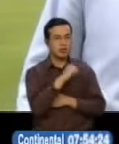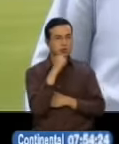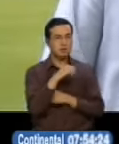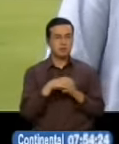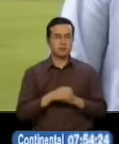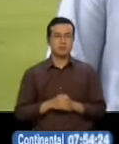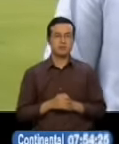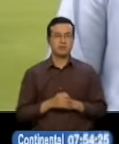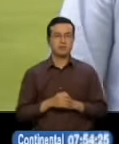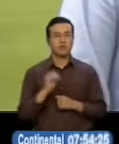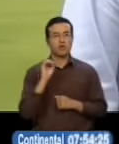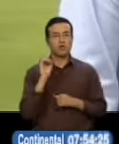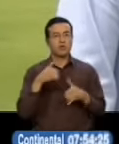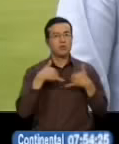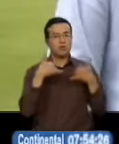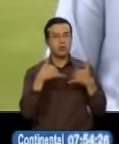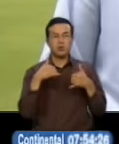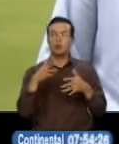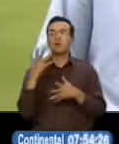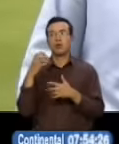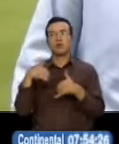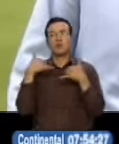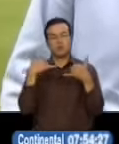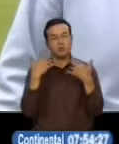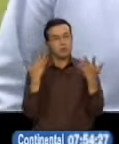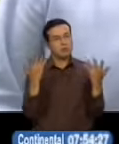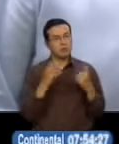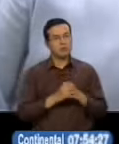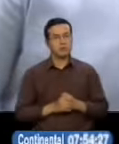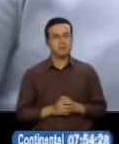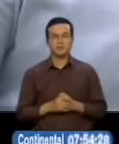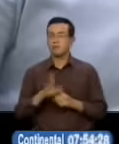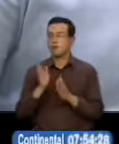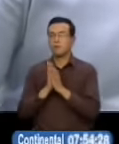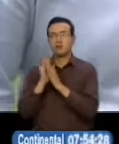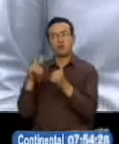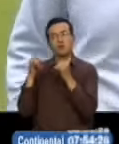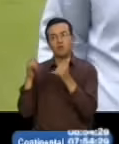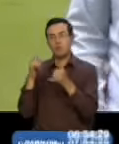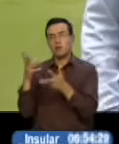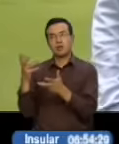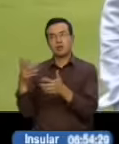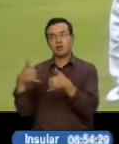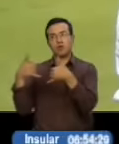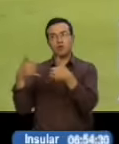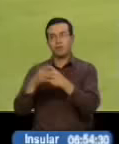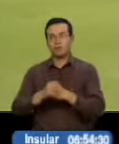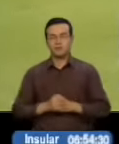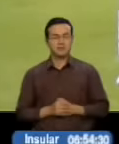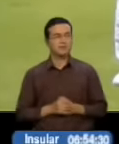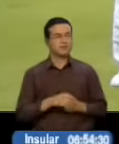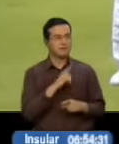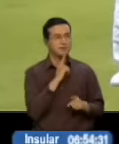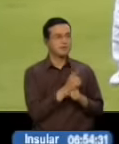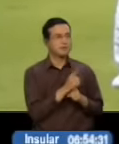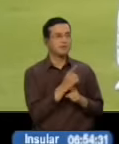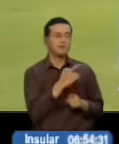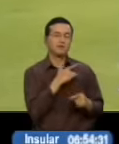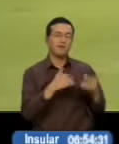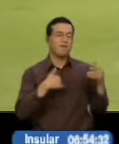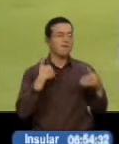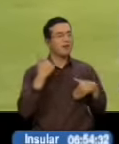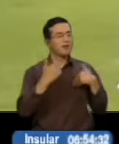una de... O una copa y dijo la copa, así que bueno. Ya pidió entonces. Sí, sí. Pero muy